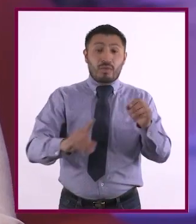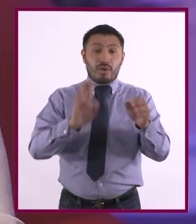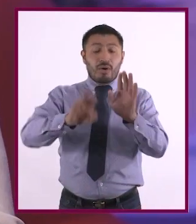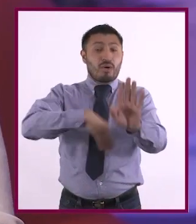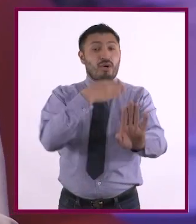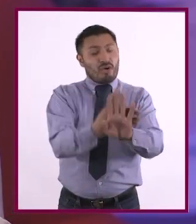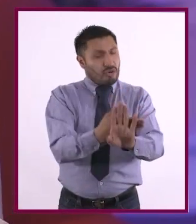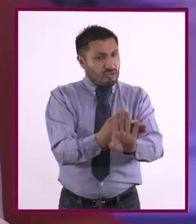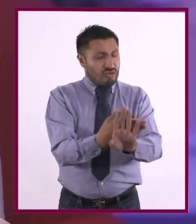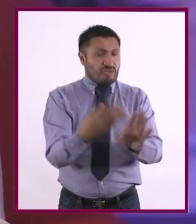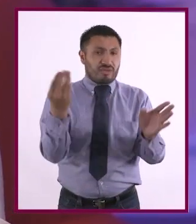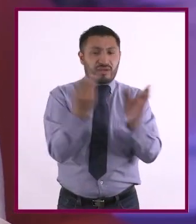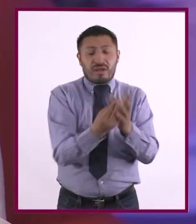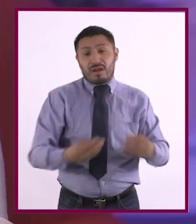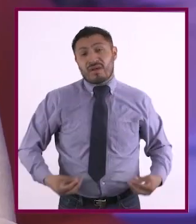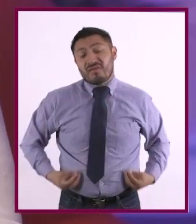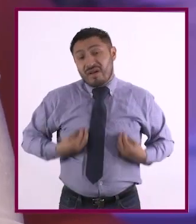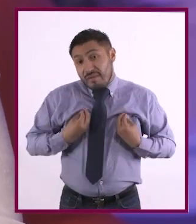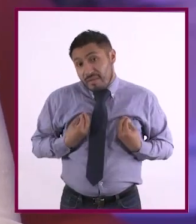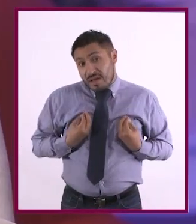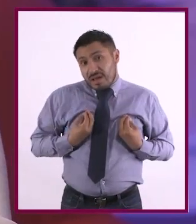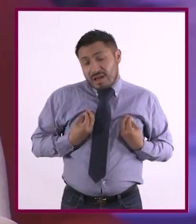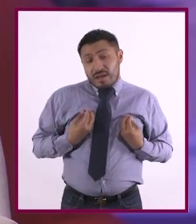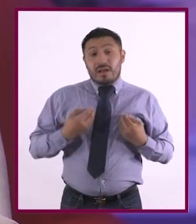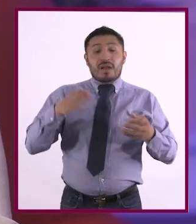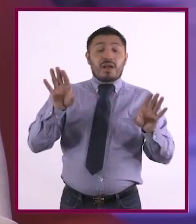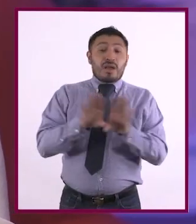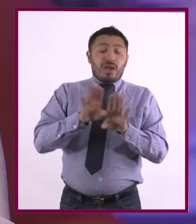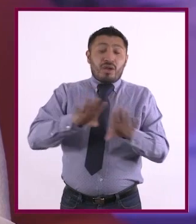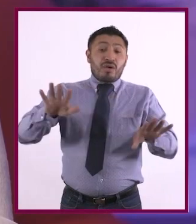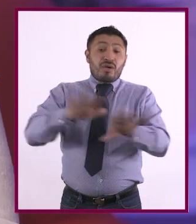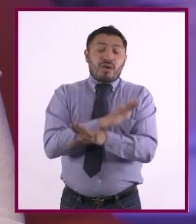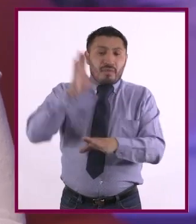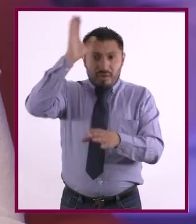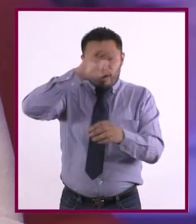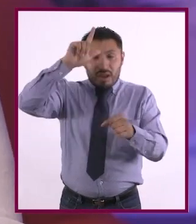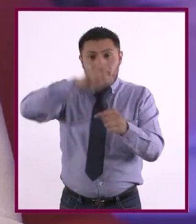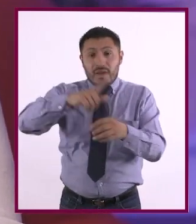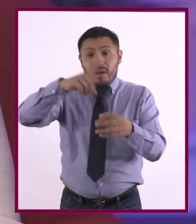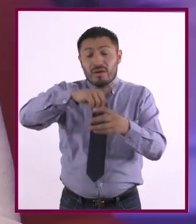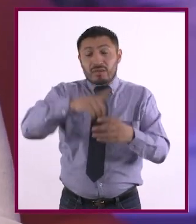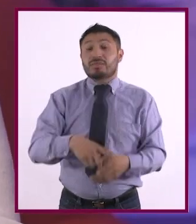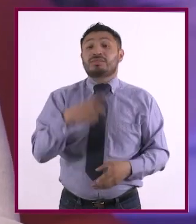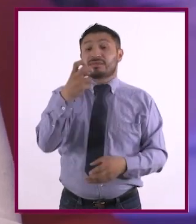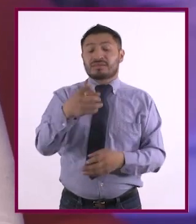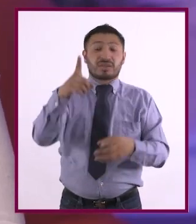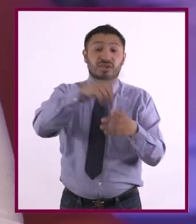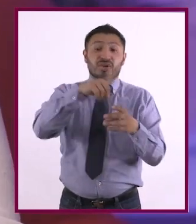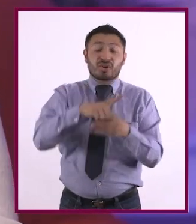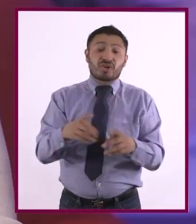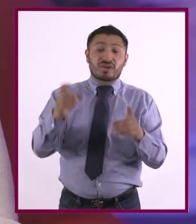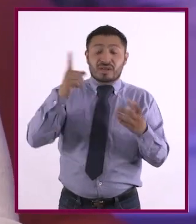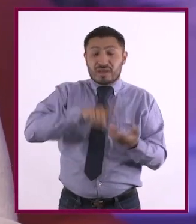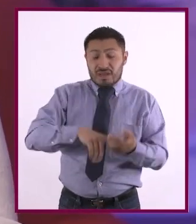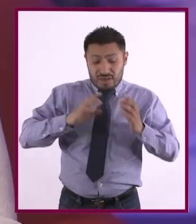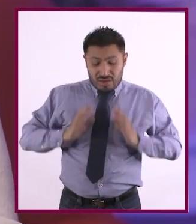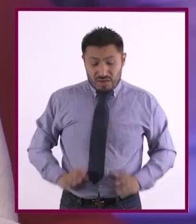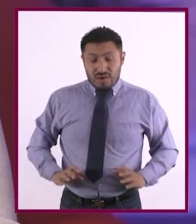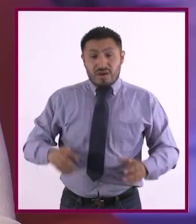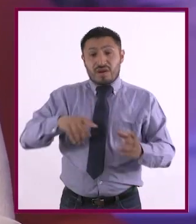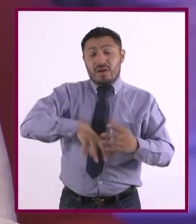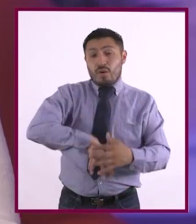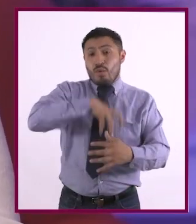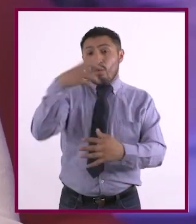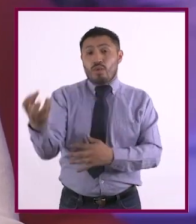misma familia. ¿Cómo avanzar entonces en la cultura de la donación? Sin duda, el tema de la donación de órganos y del consentimiento presunto